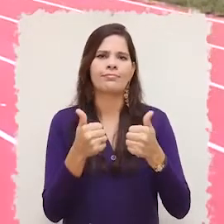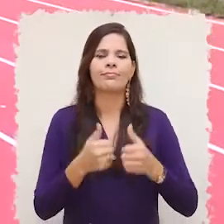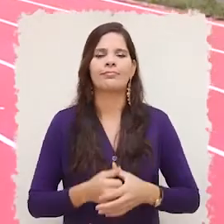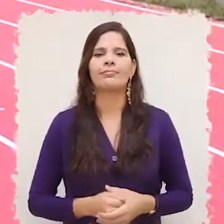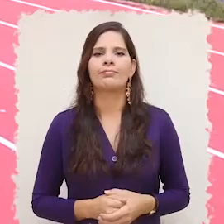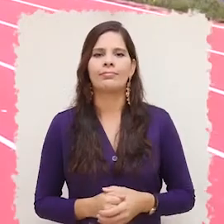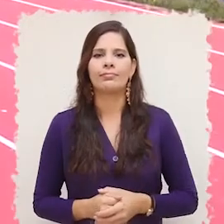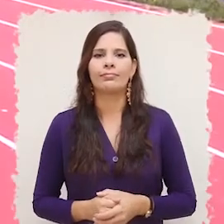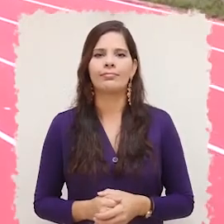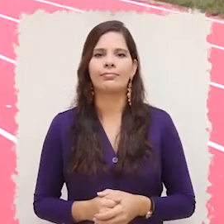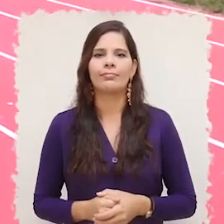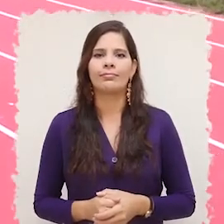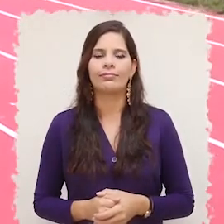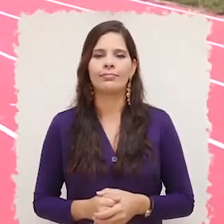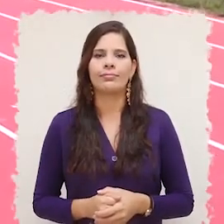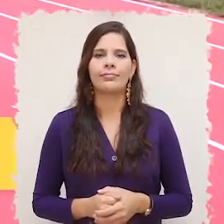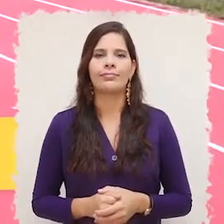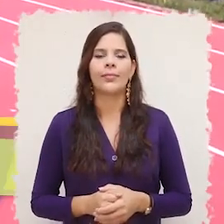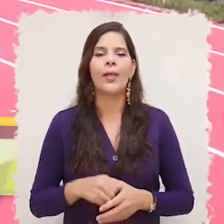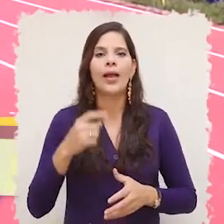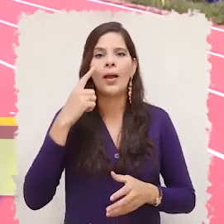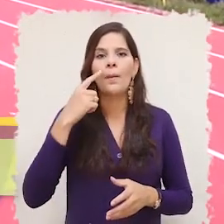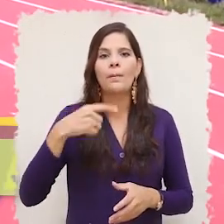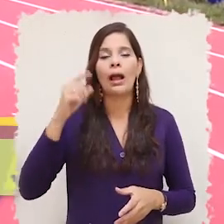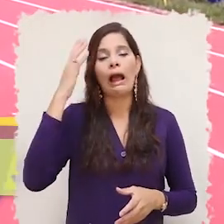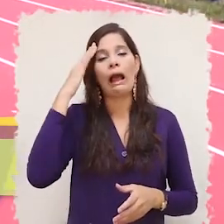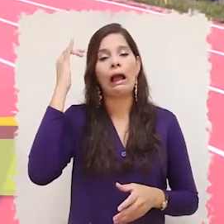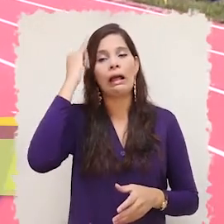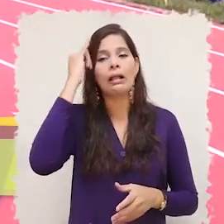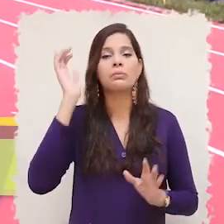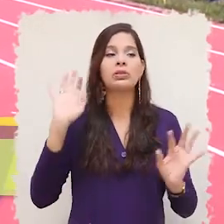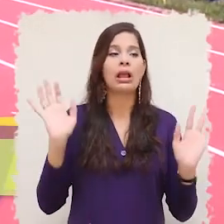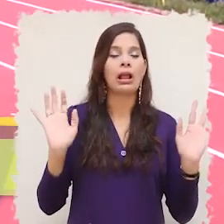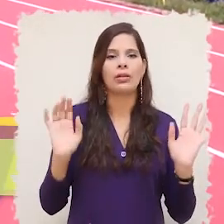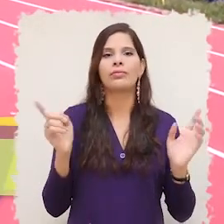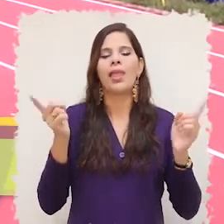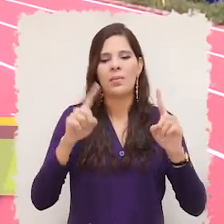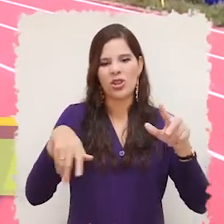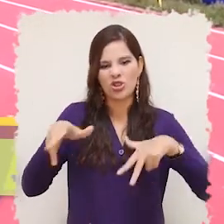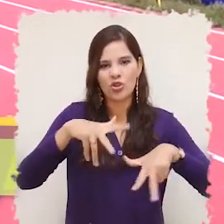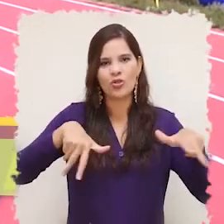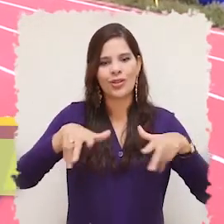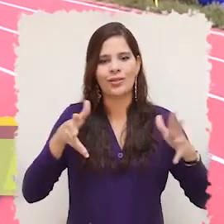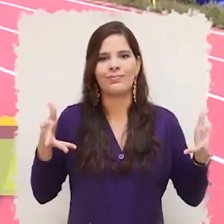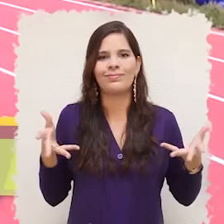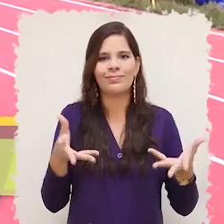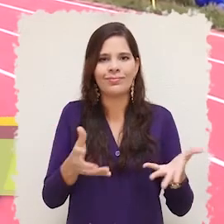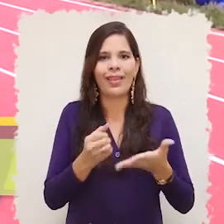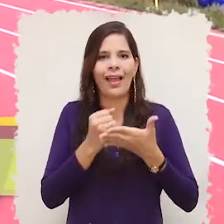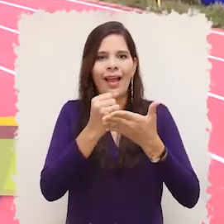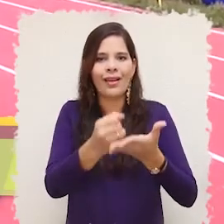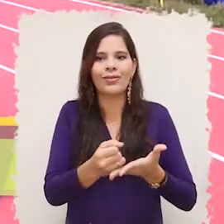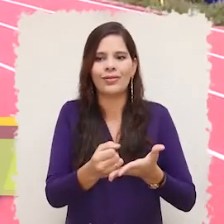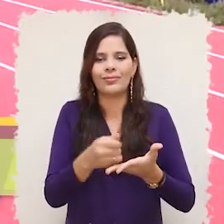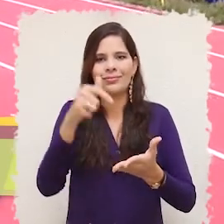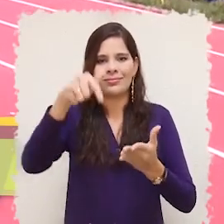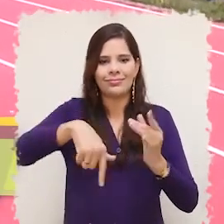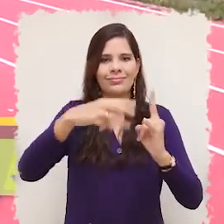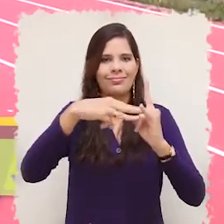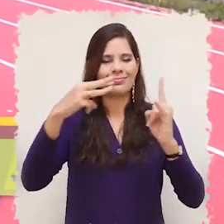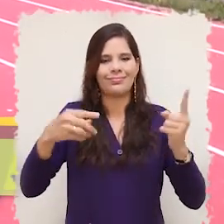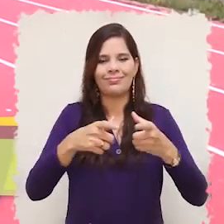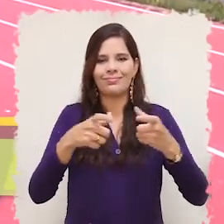Bien importante hacer una política transversal, no solamente en lo académico, sino en lo social, extender estos programas de